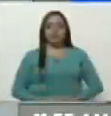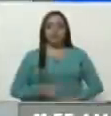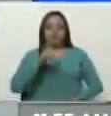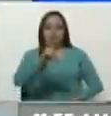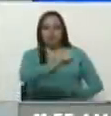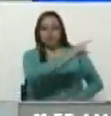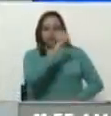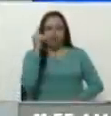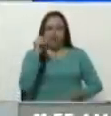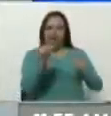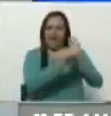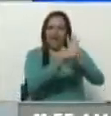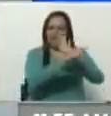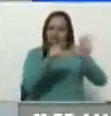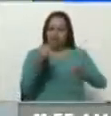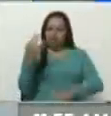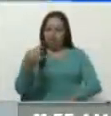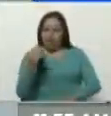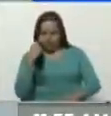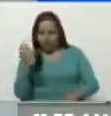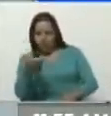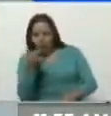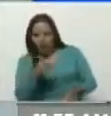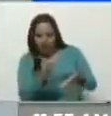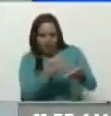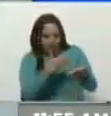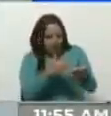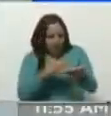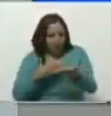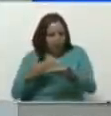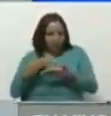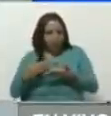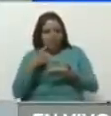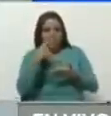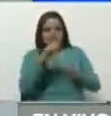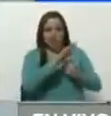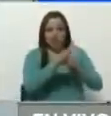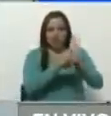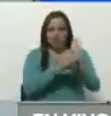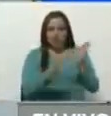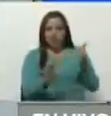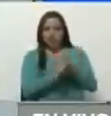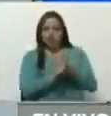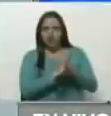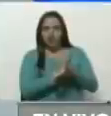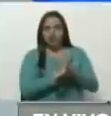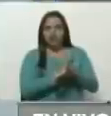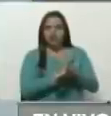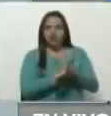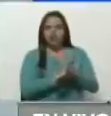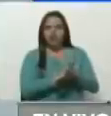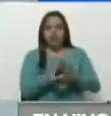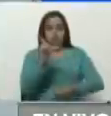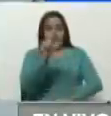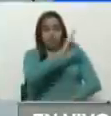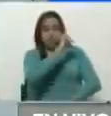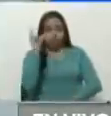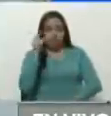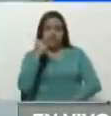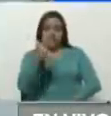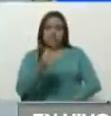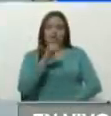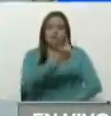Artículo 3, vayan viendo ahí su librito, esos estatutos y esa constitución deben estar en cada bolsillo. El partido